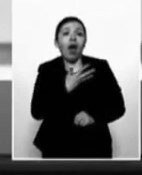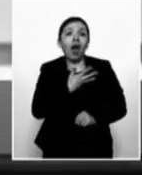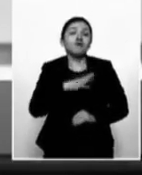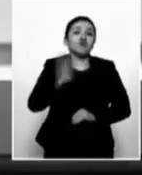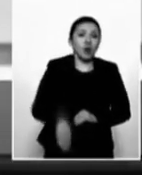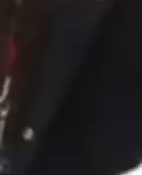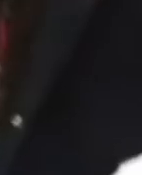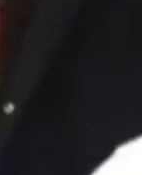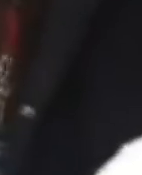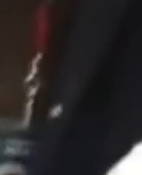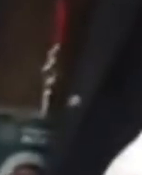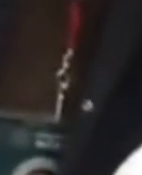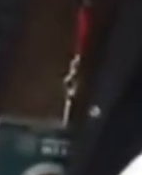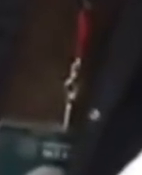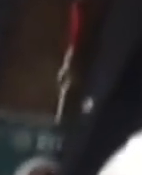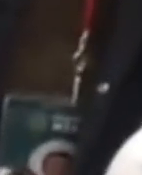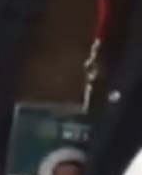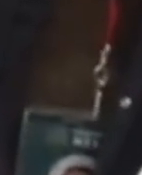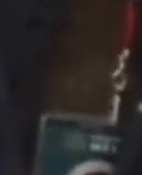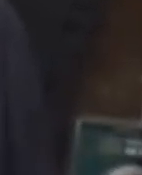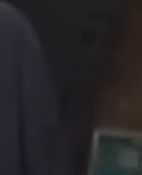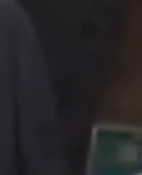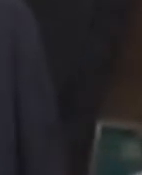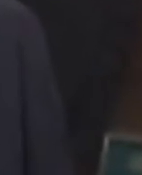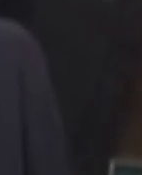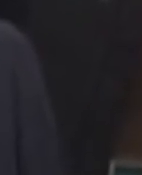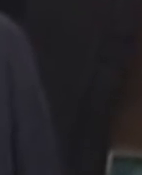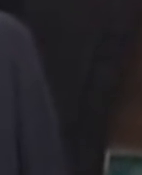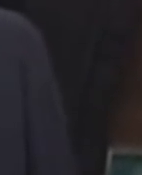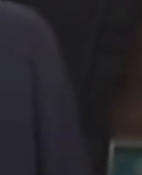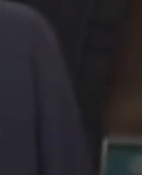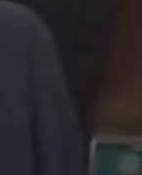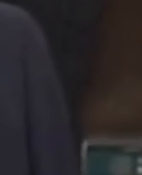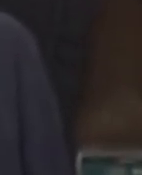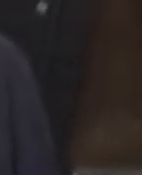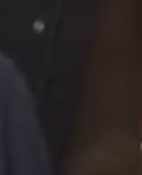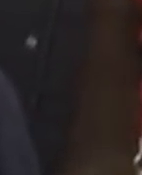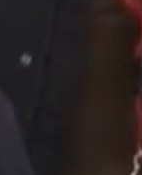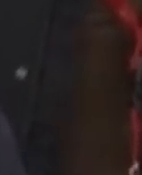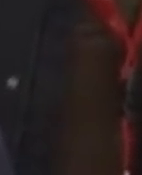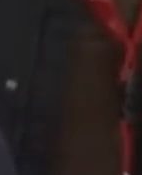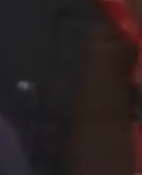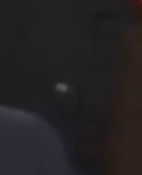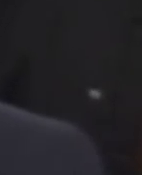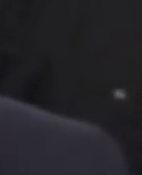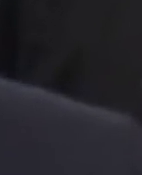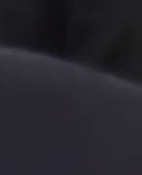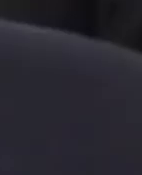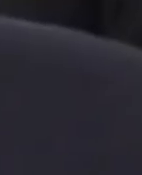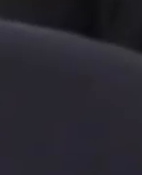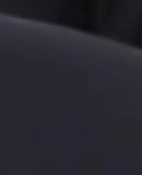había fallecido. Tenía yo información. ¿Recuerda algún vecino? Es importante porque el presidente de la Suprema Corte ha dicho que incluso temía por su